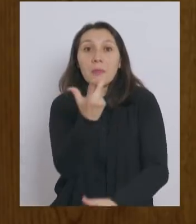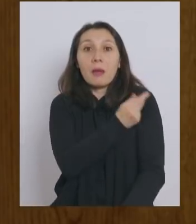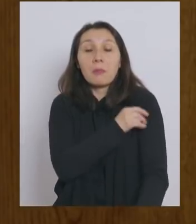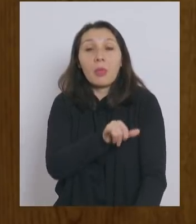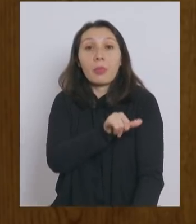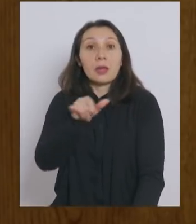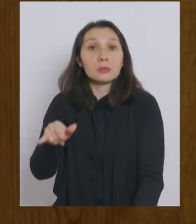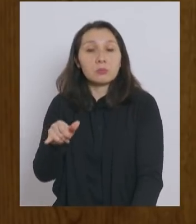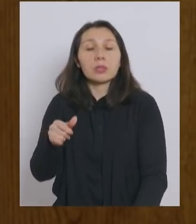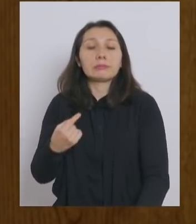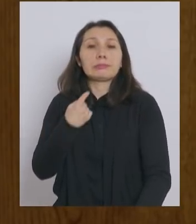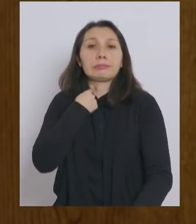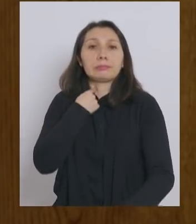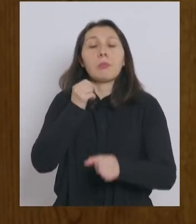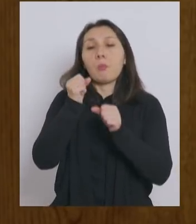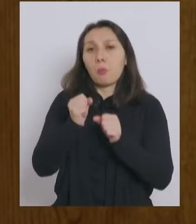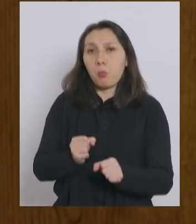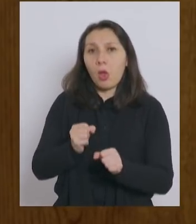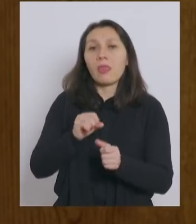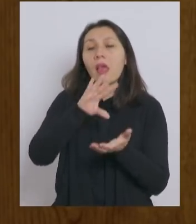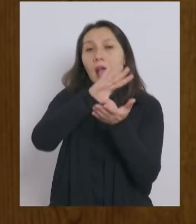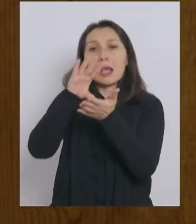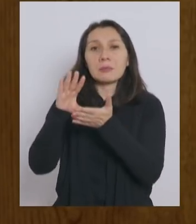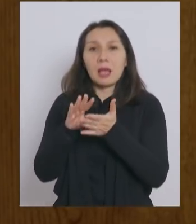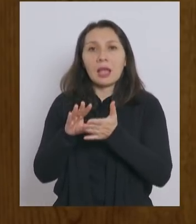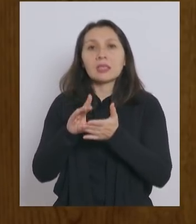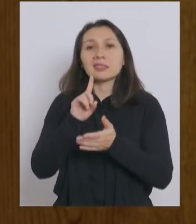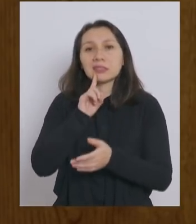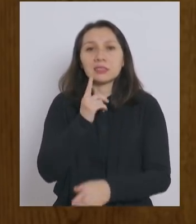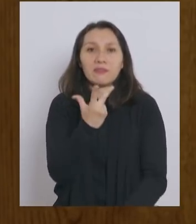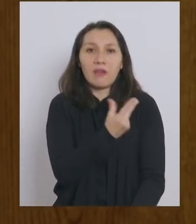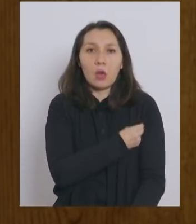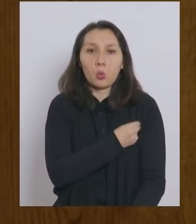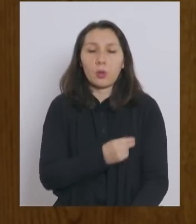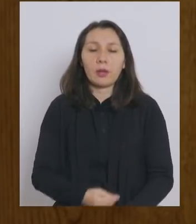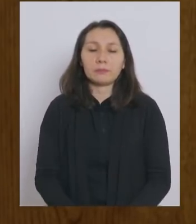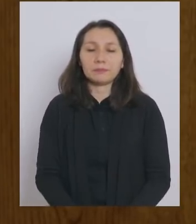eventos adversos que se puedan presentar en estos países con la vacuna.